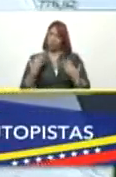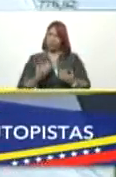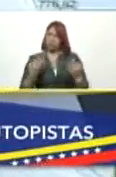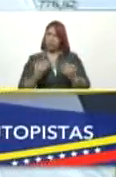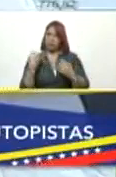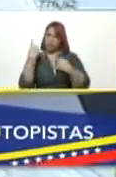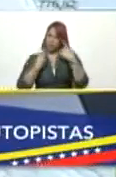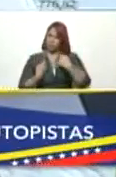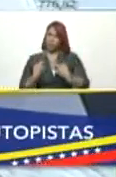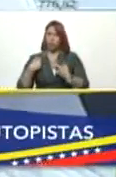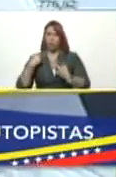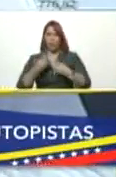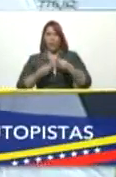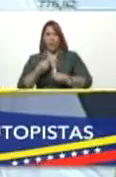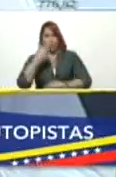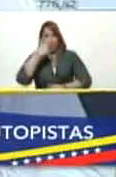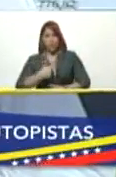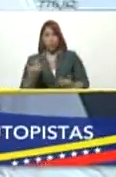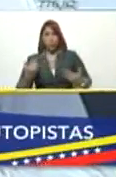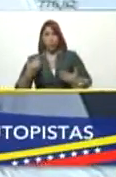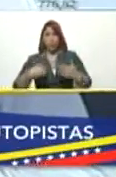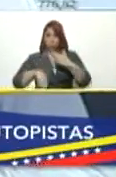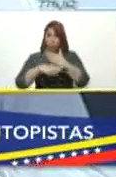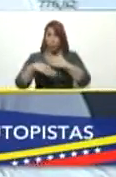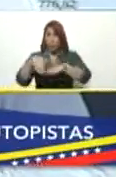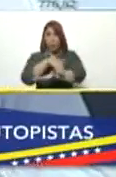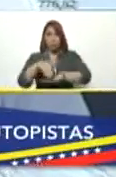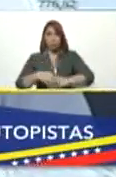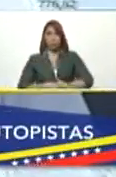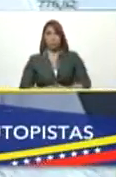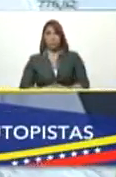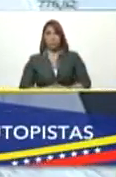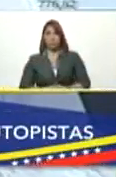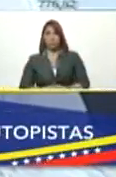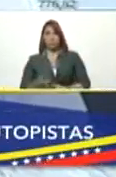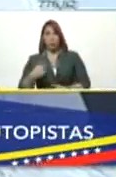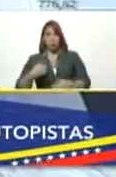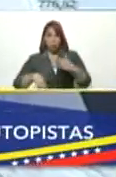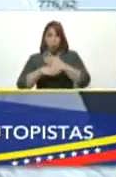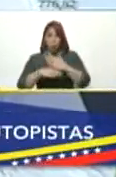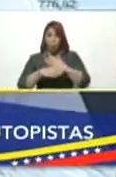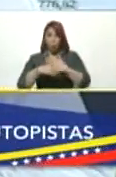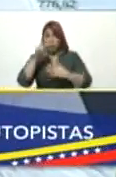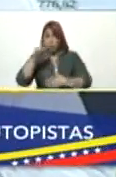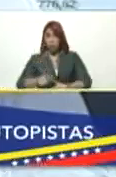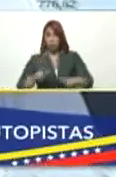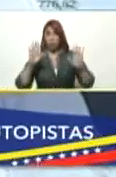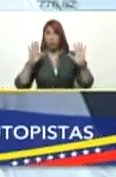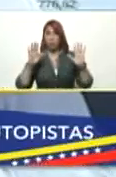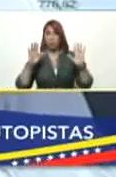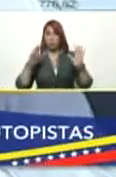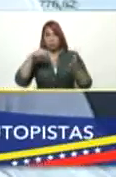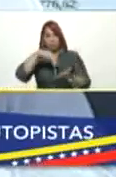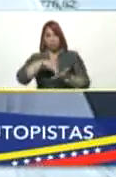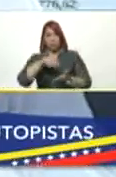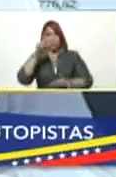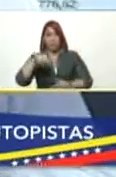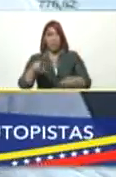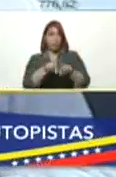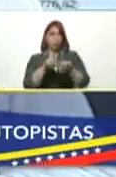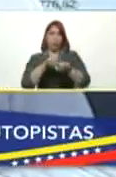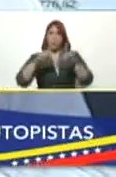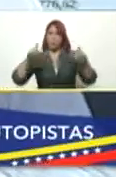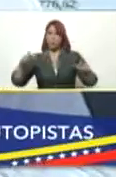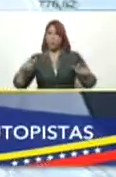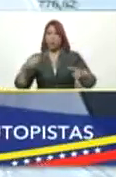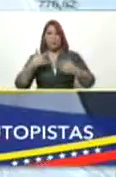como ciudadano. Porque cuando yo voy por la calle, voy como ciudadano y me pongo en el pellejo de la